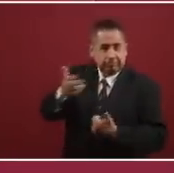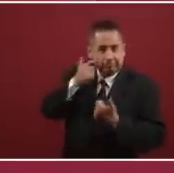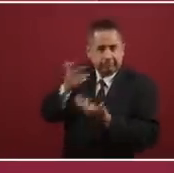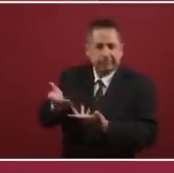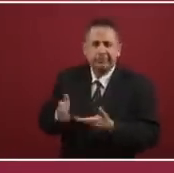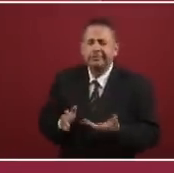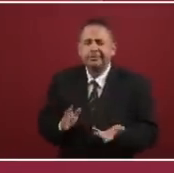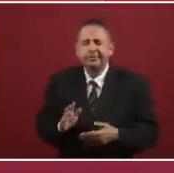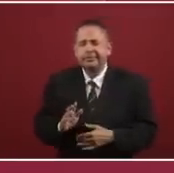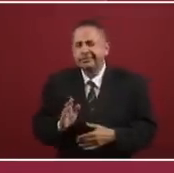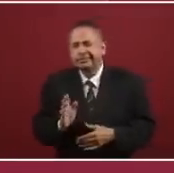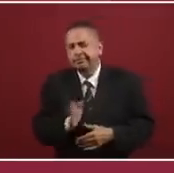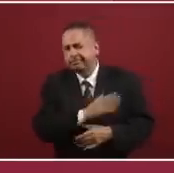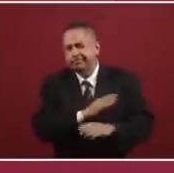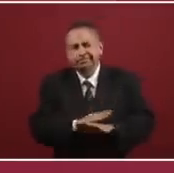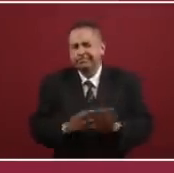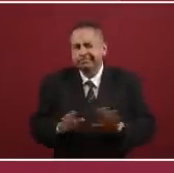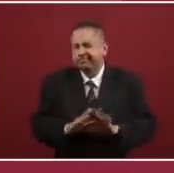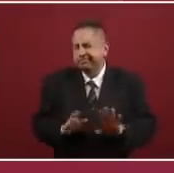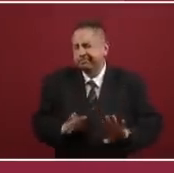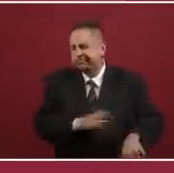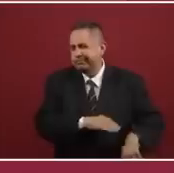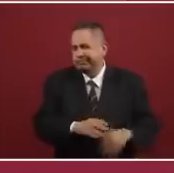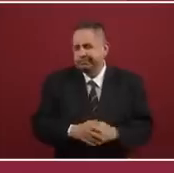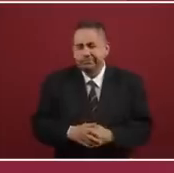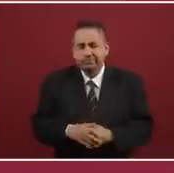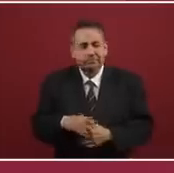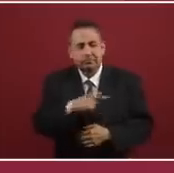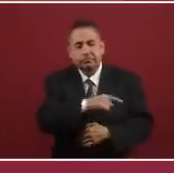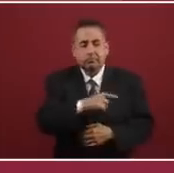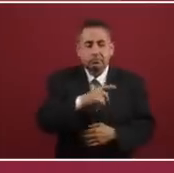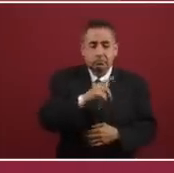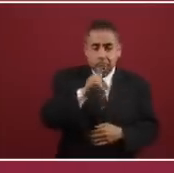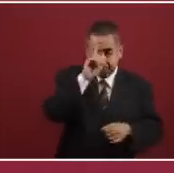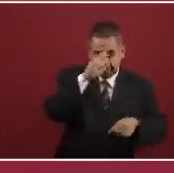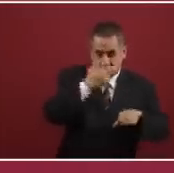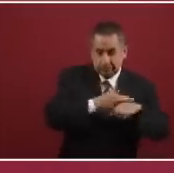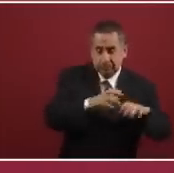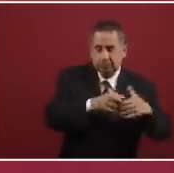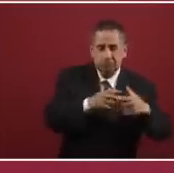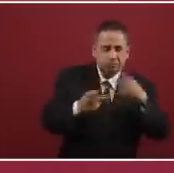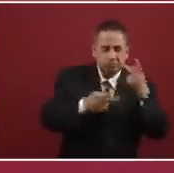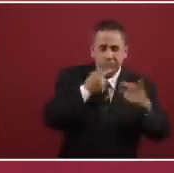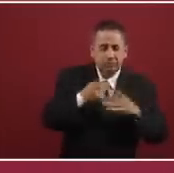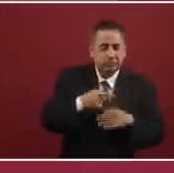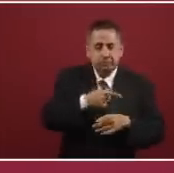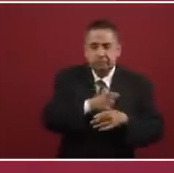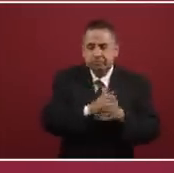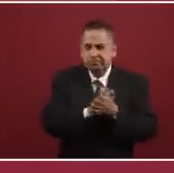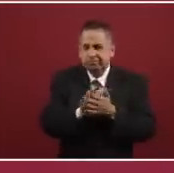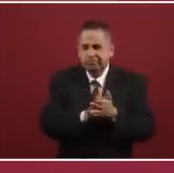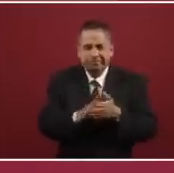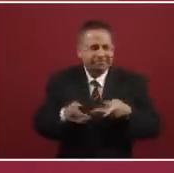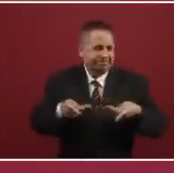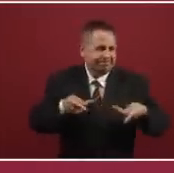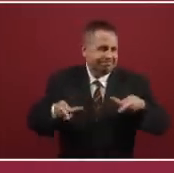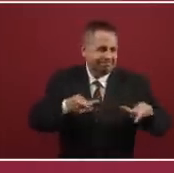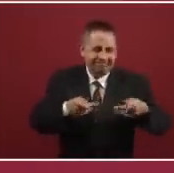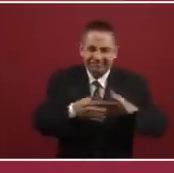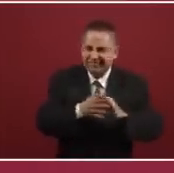a los conservadores y a sus voceros. Ya estaban